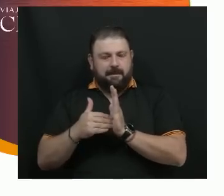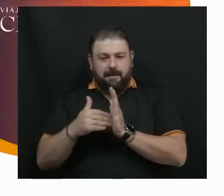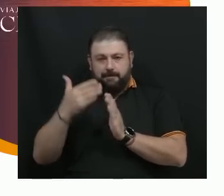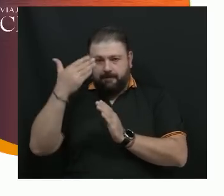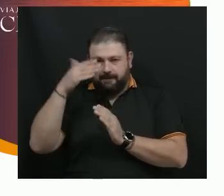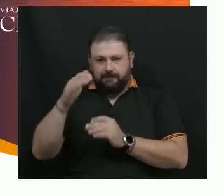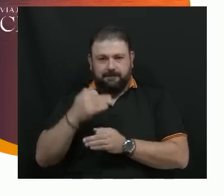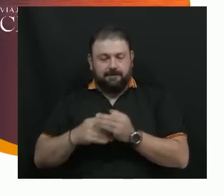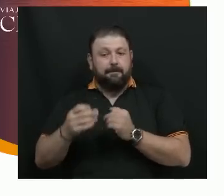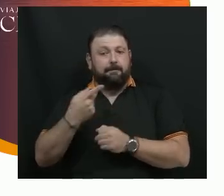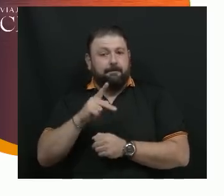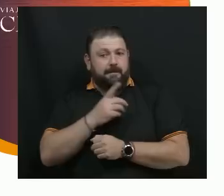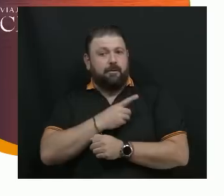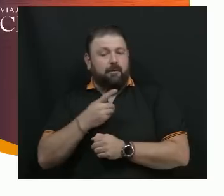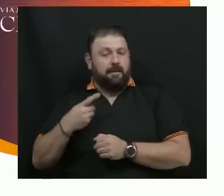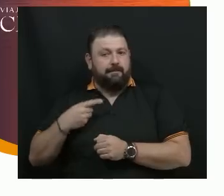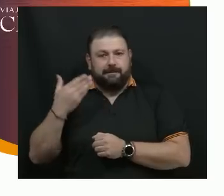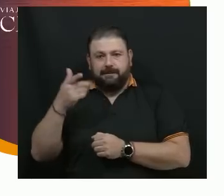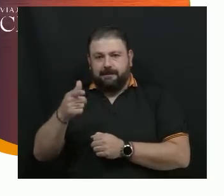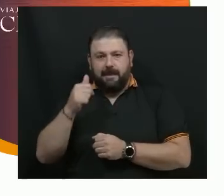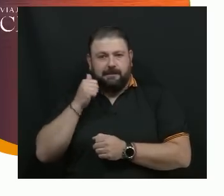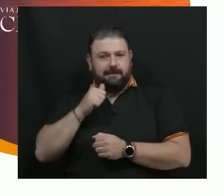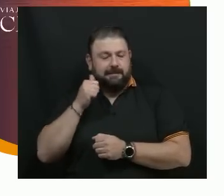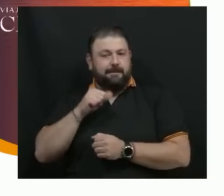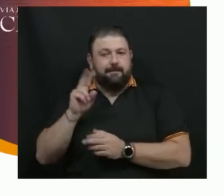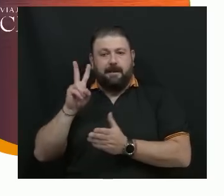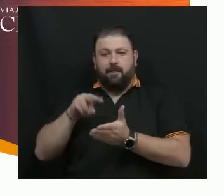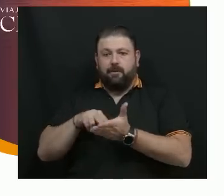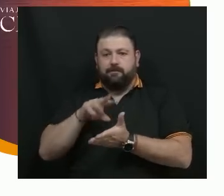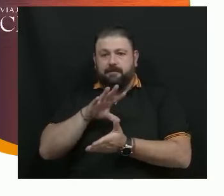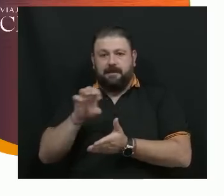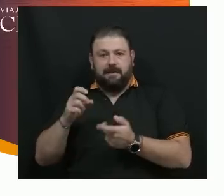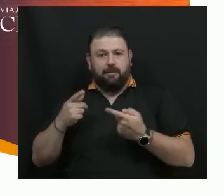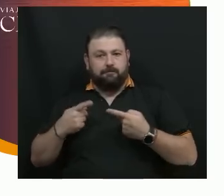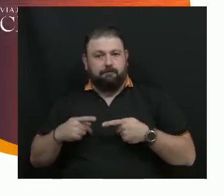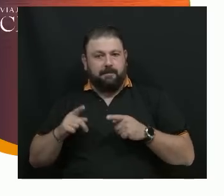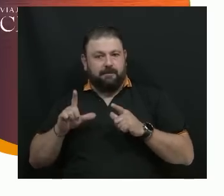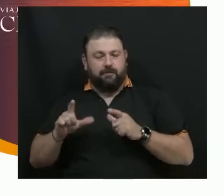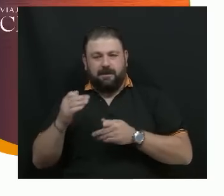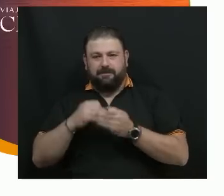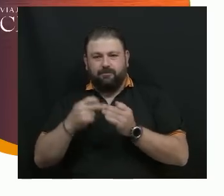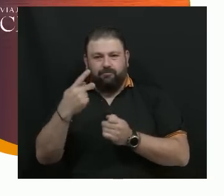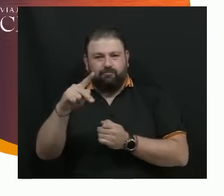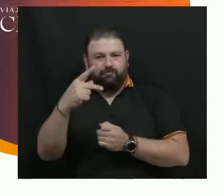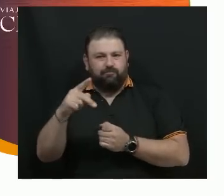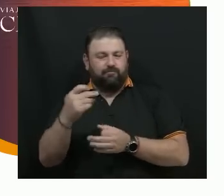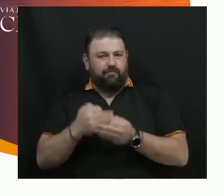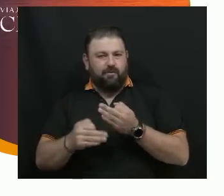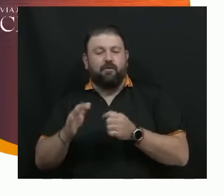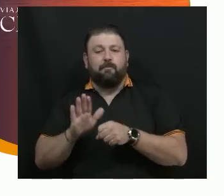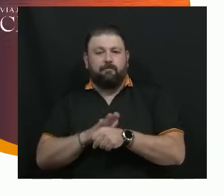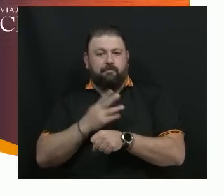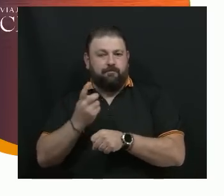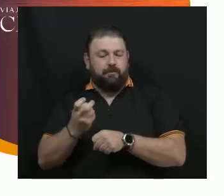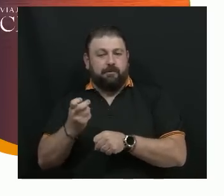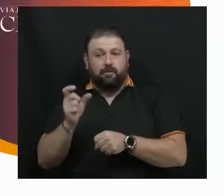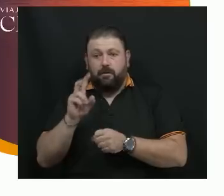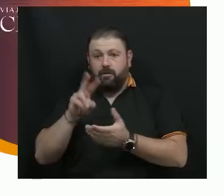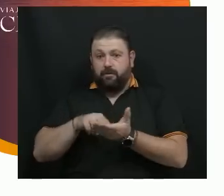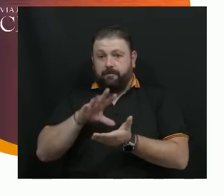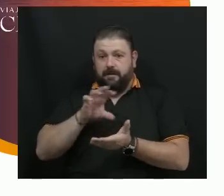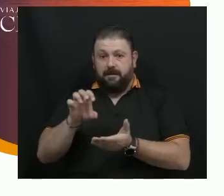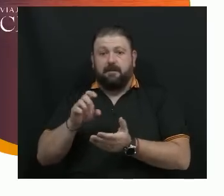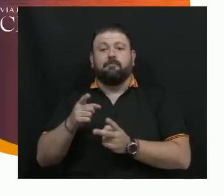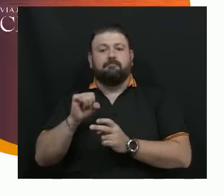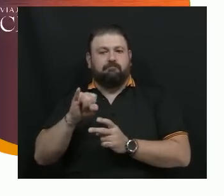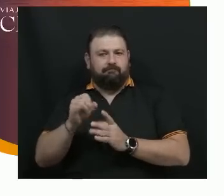lo menos tus 2,500 puntos personales, que estoy seguro que, pues bueno, este es un comportamiento que muchísima gente y muchísimos empresarios tienen desde los